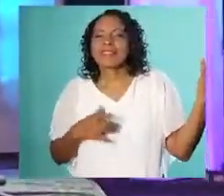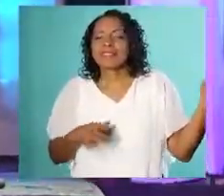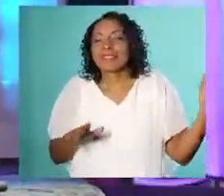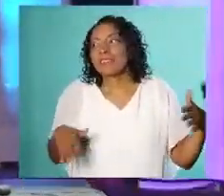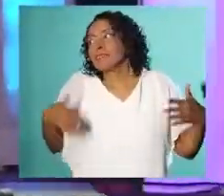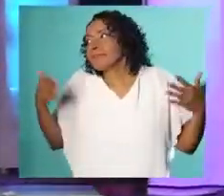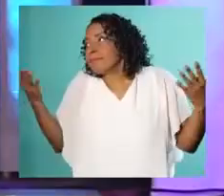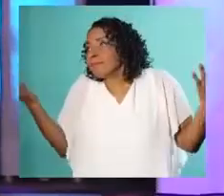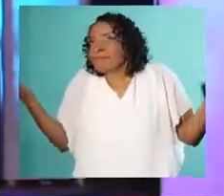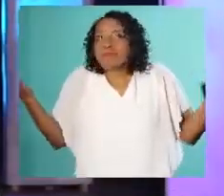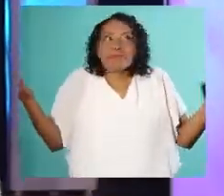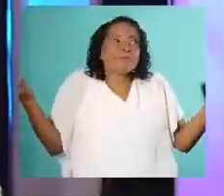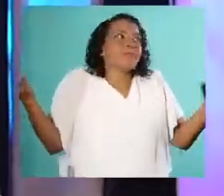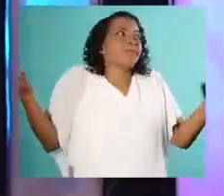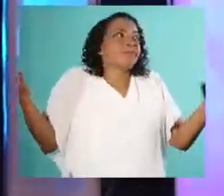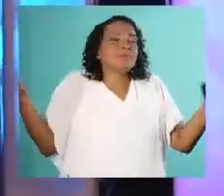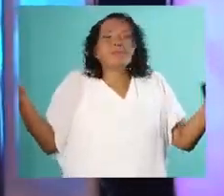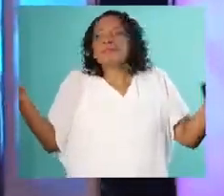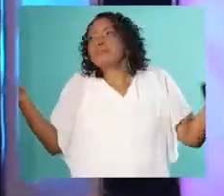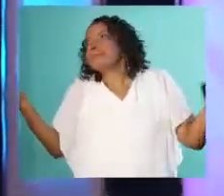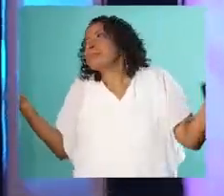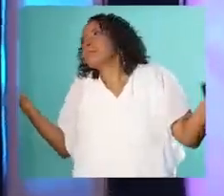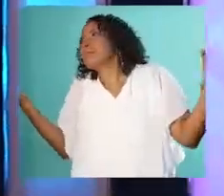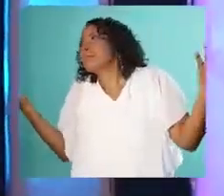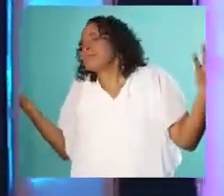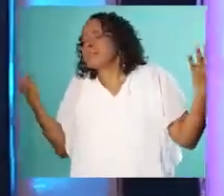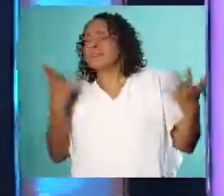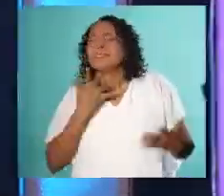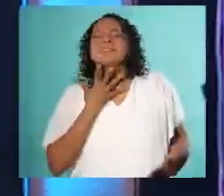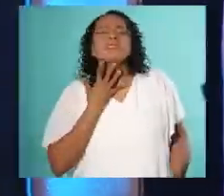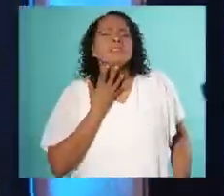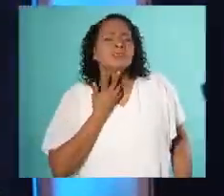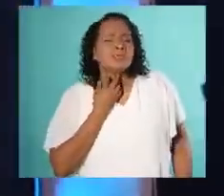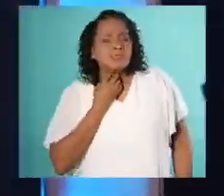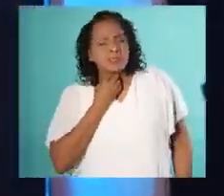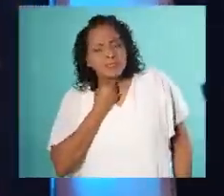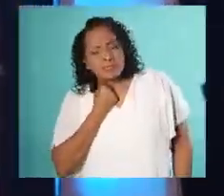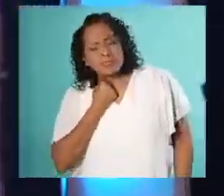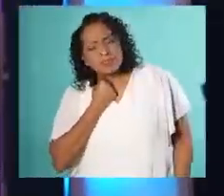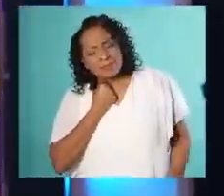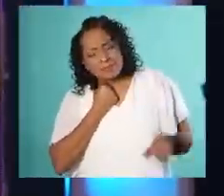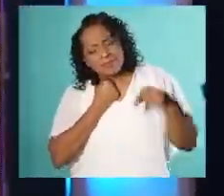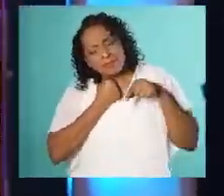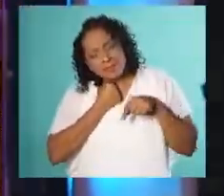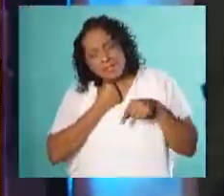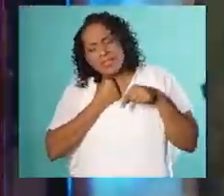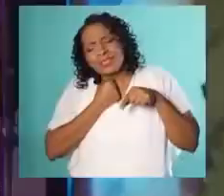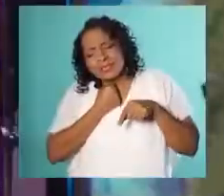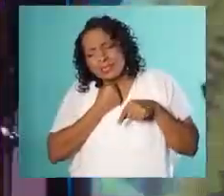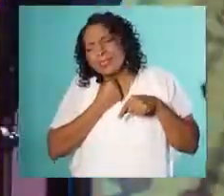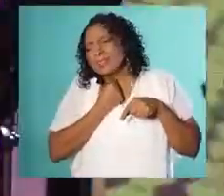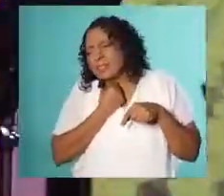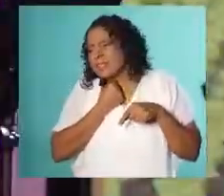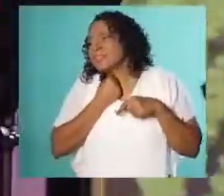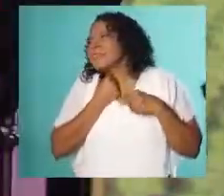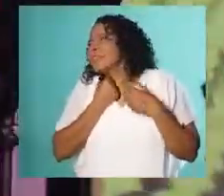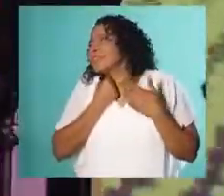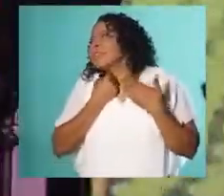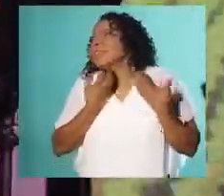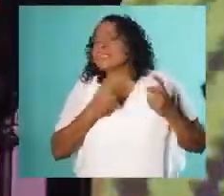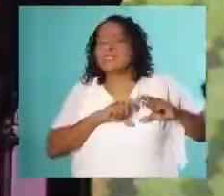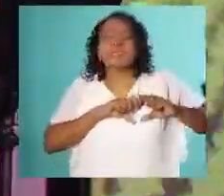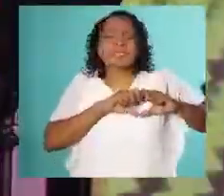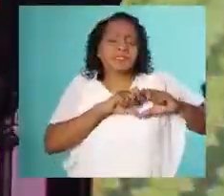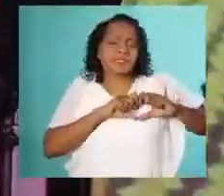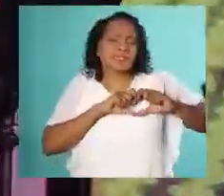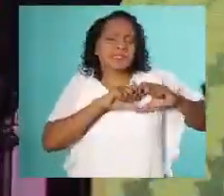¿Qué voy a hacer con este nudo que hoy tengo en la garganta? Este